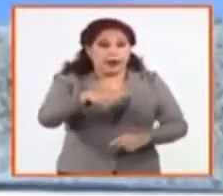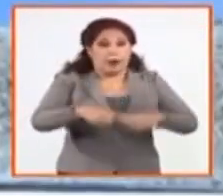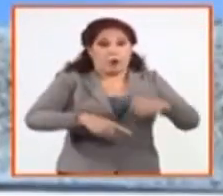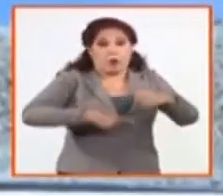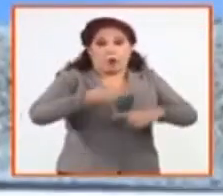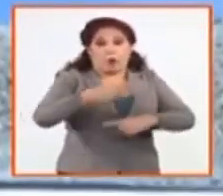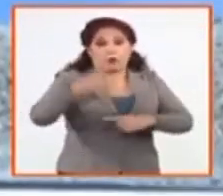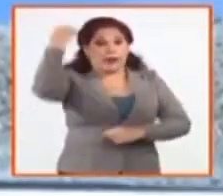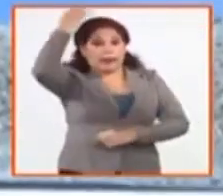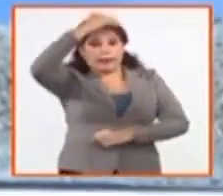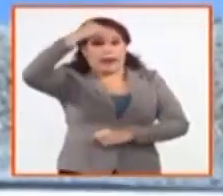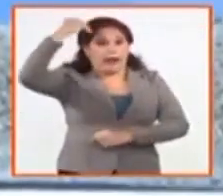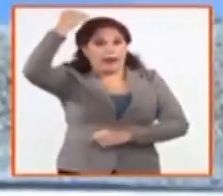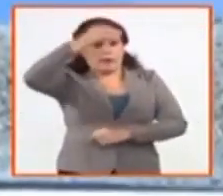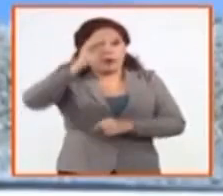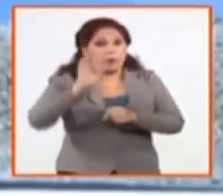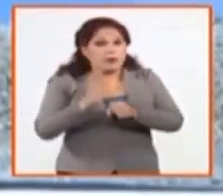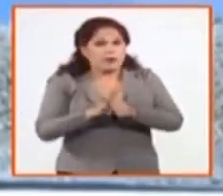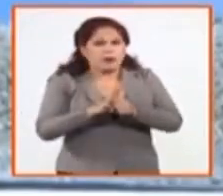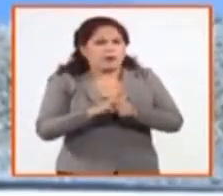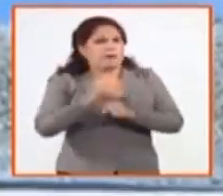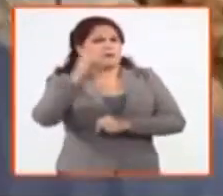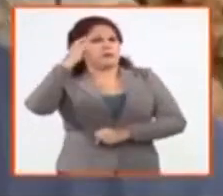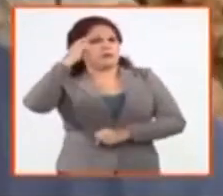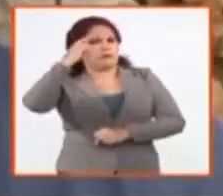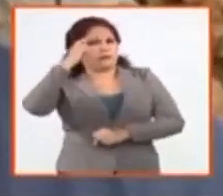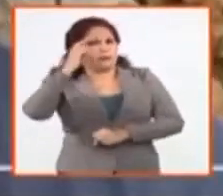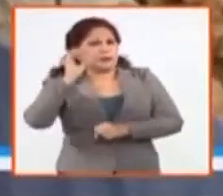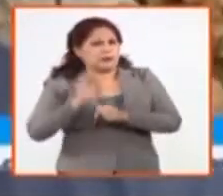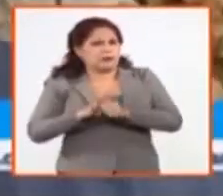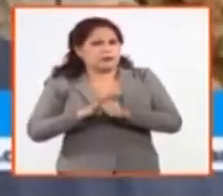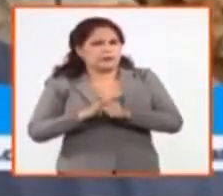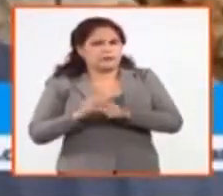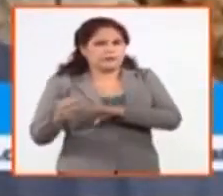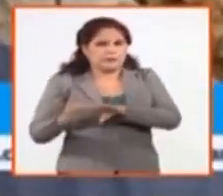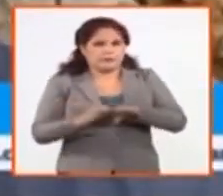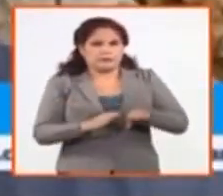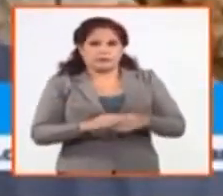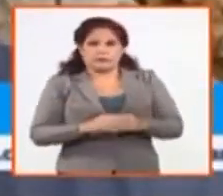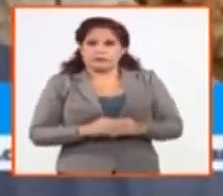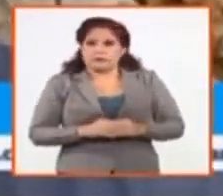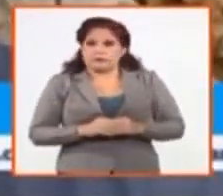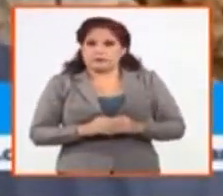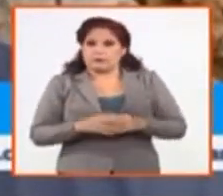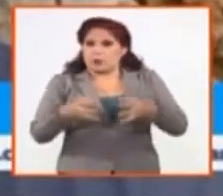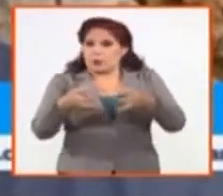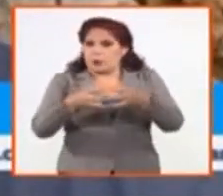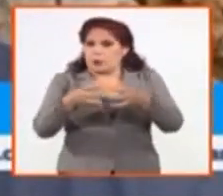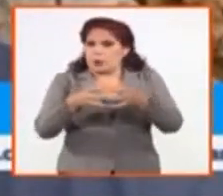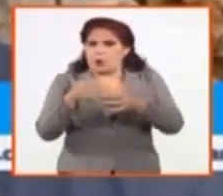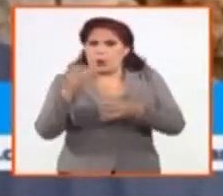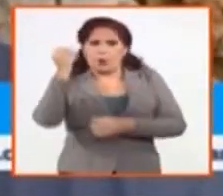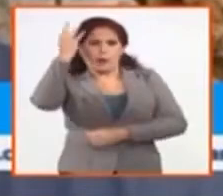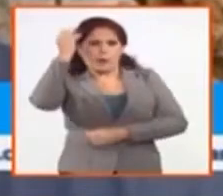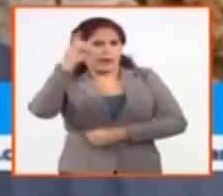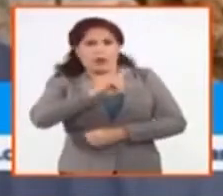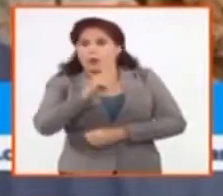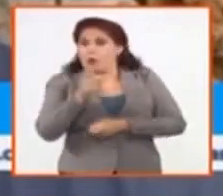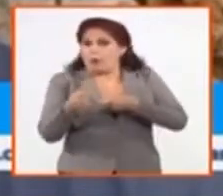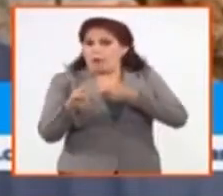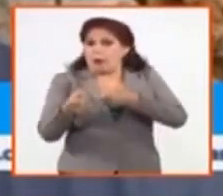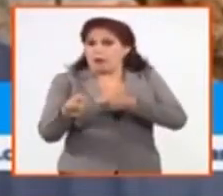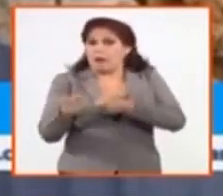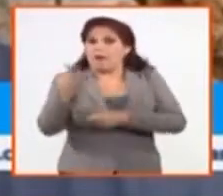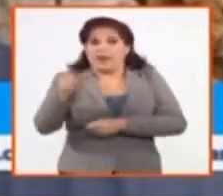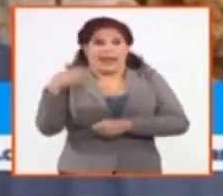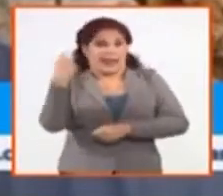comienzo de la guerra lo vio claro desde un principio. No son una banda de aficionados, sino guerreros mujahidín, bien